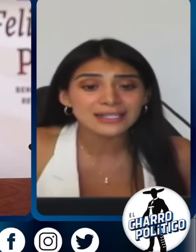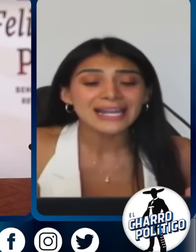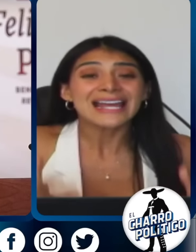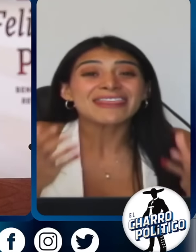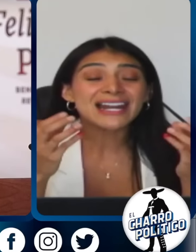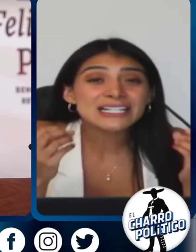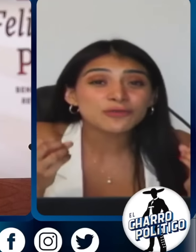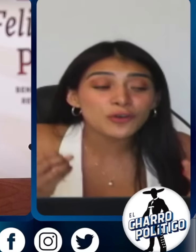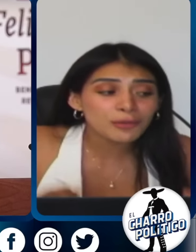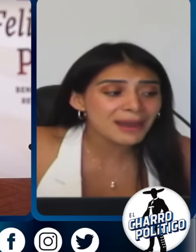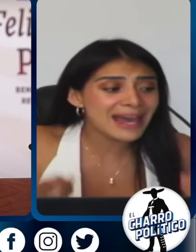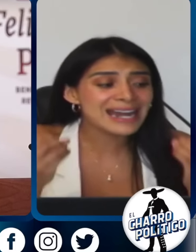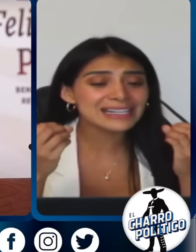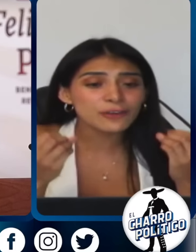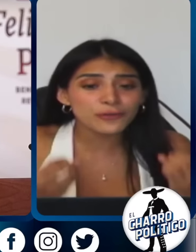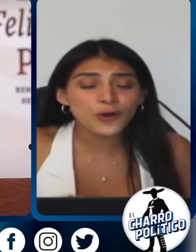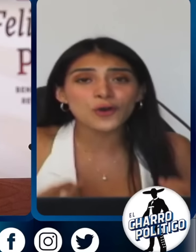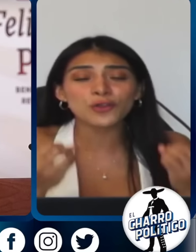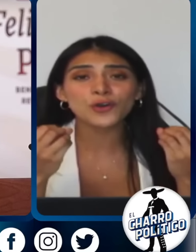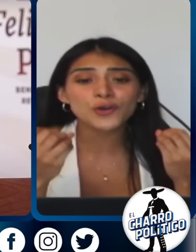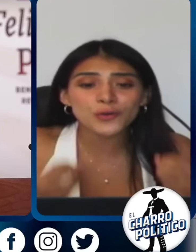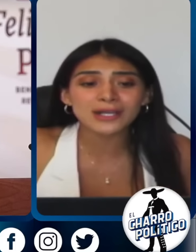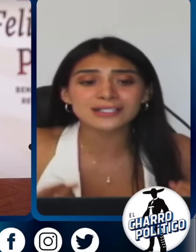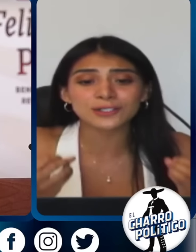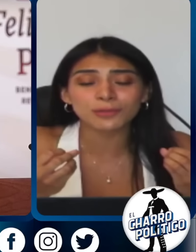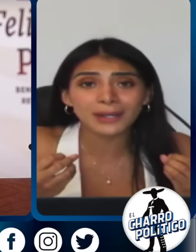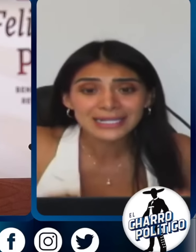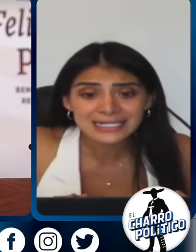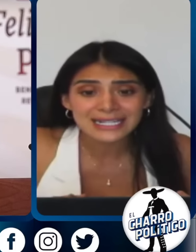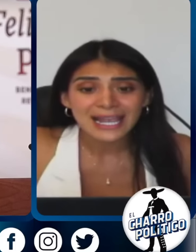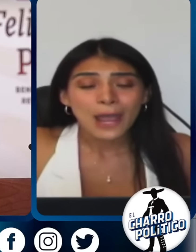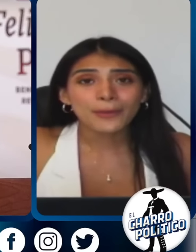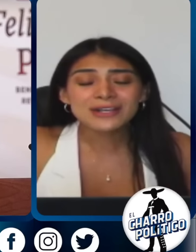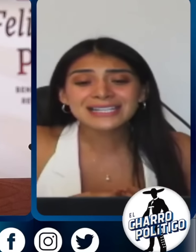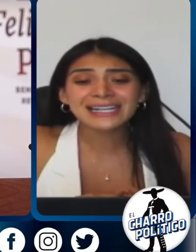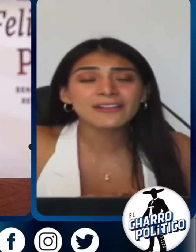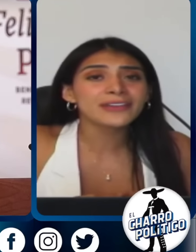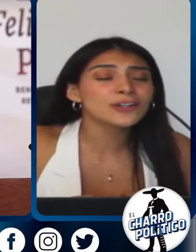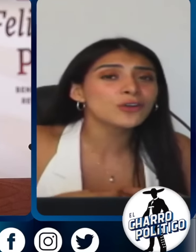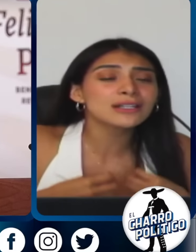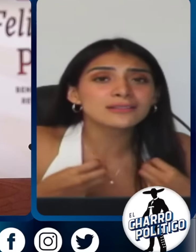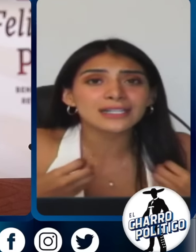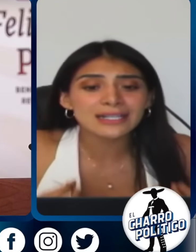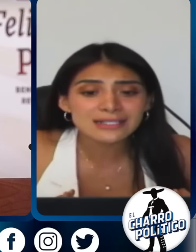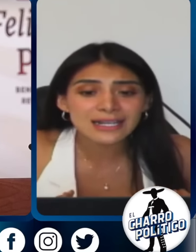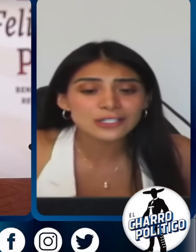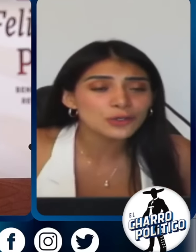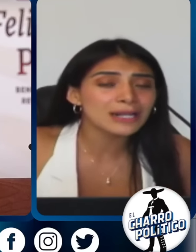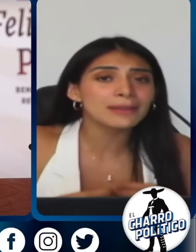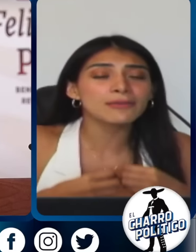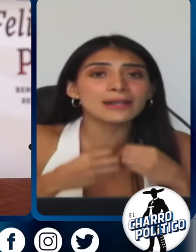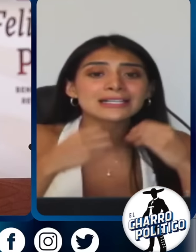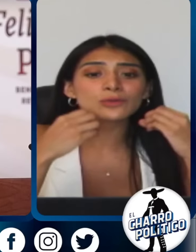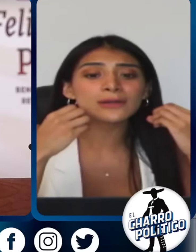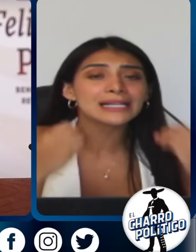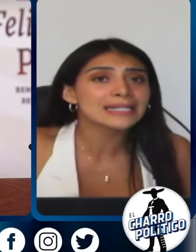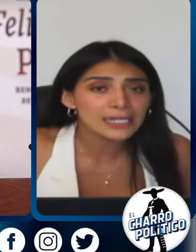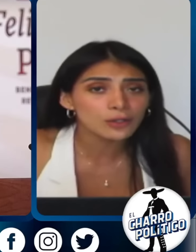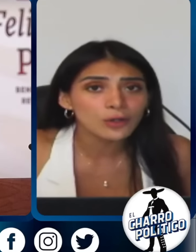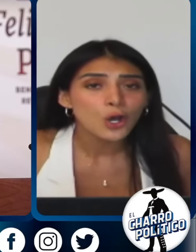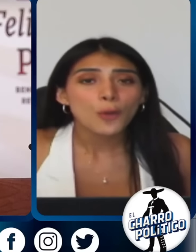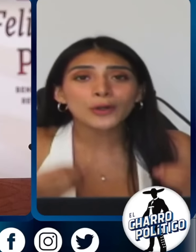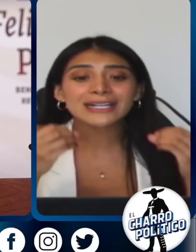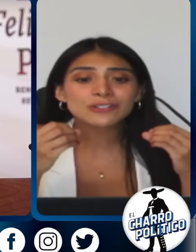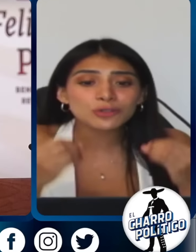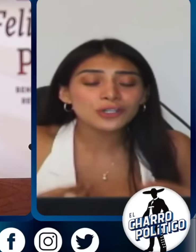es? Transformar de fondo nuestro país. Pero a esta gente no le interesa, solamente les mueve el